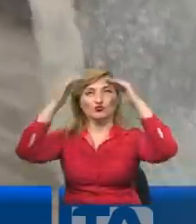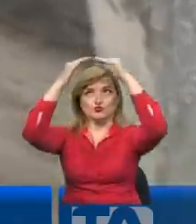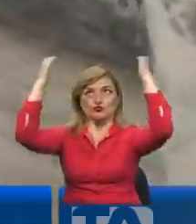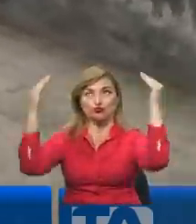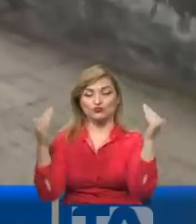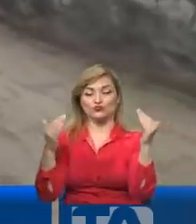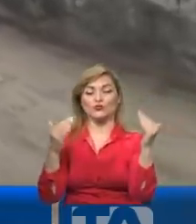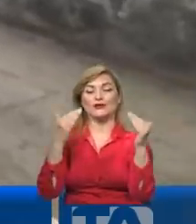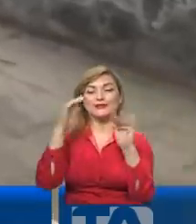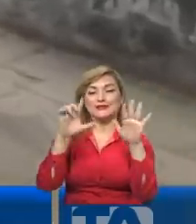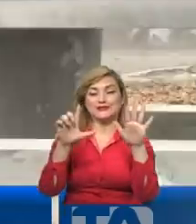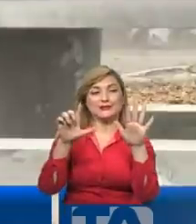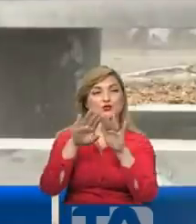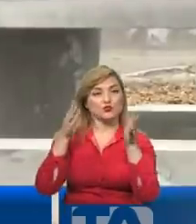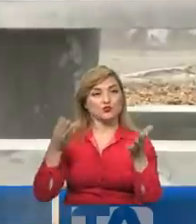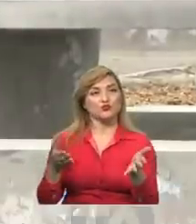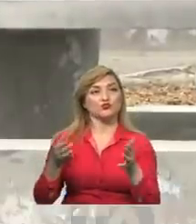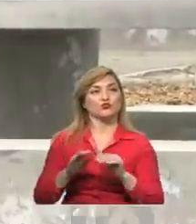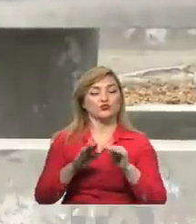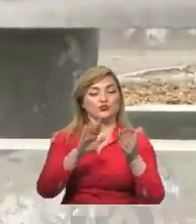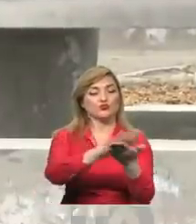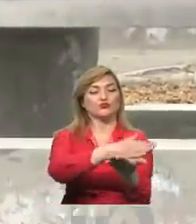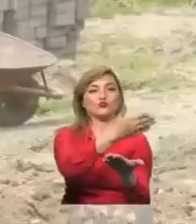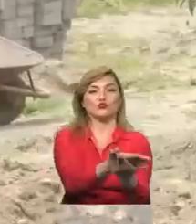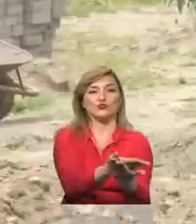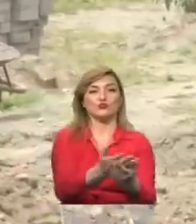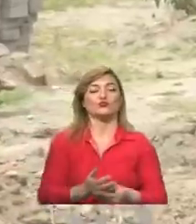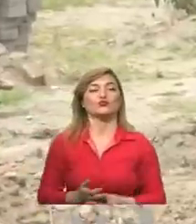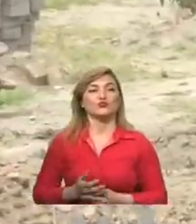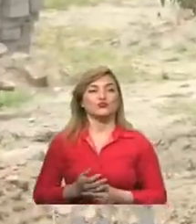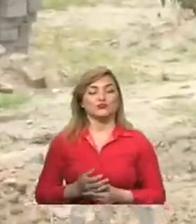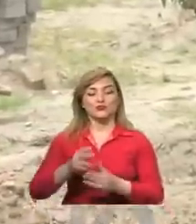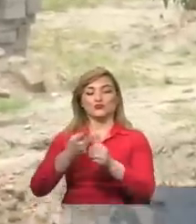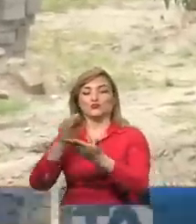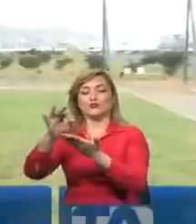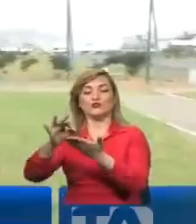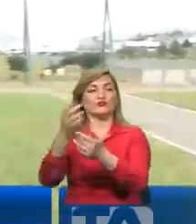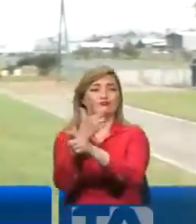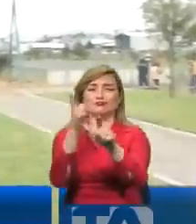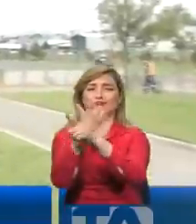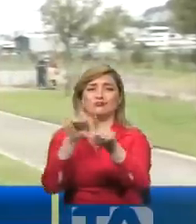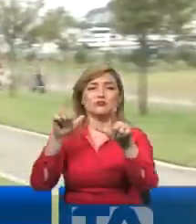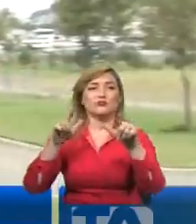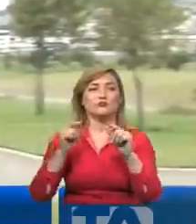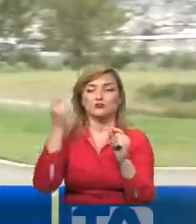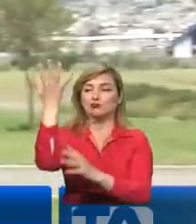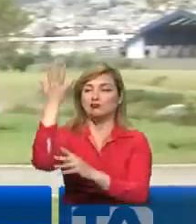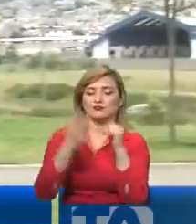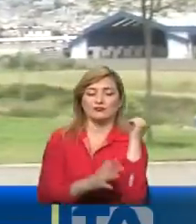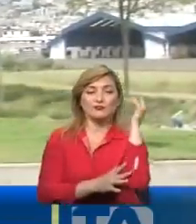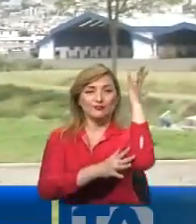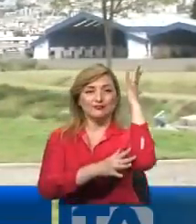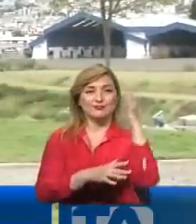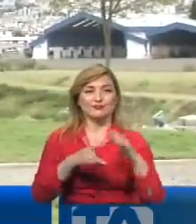que cuenta con 7 mesas, cada una con una parrilla para asados. La segunda zona será al aire libre y estará rodeada de árboles